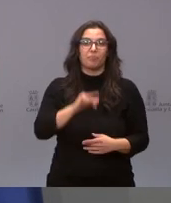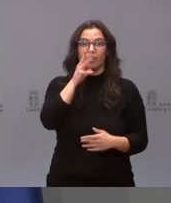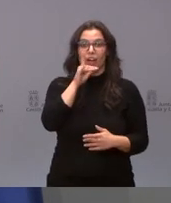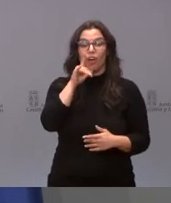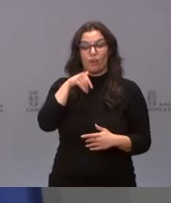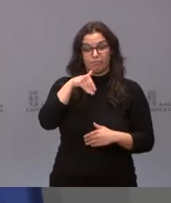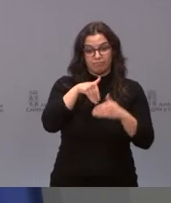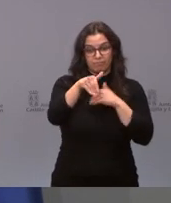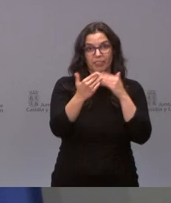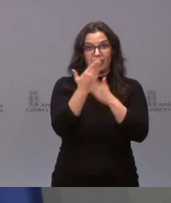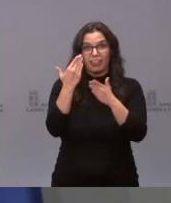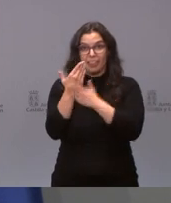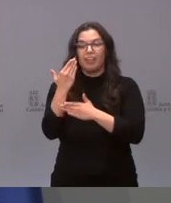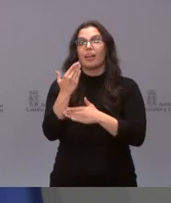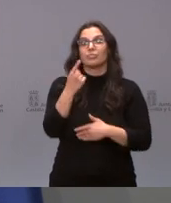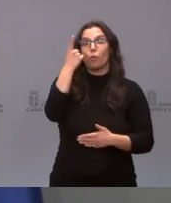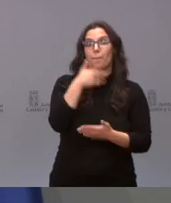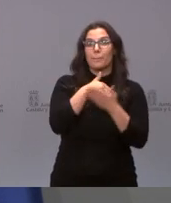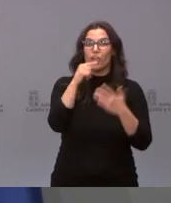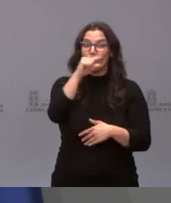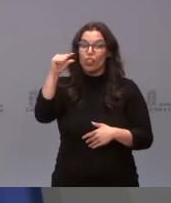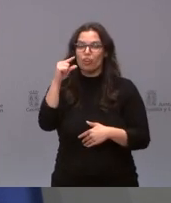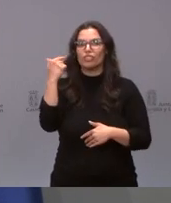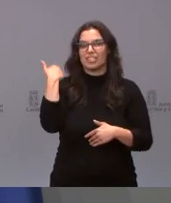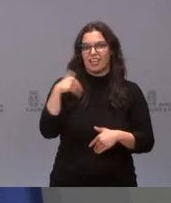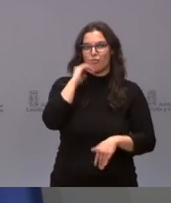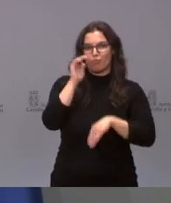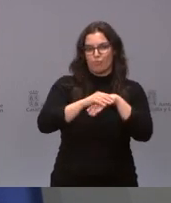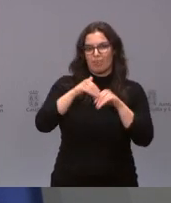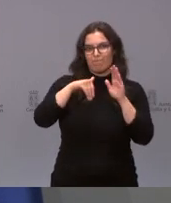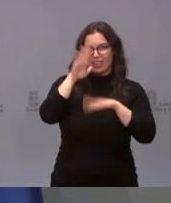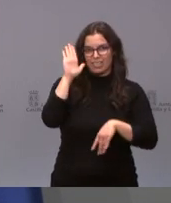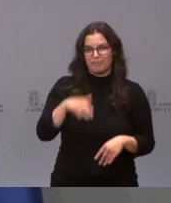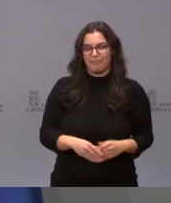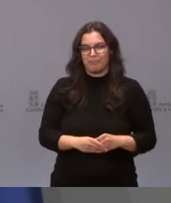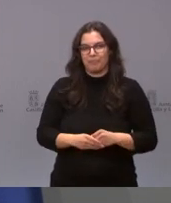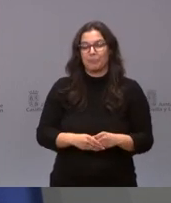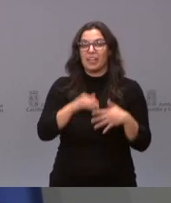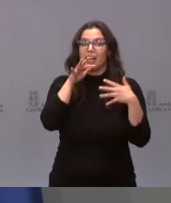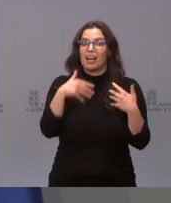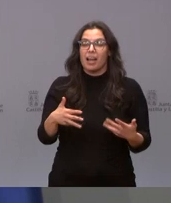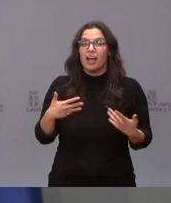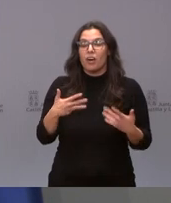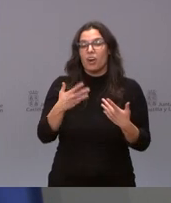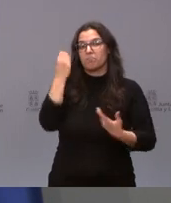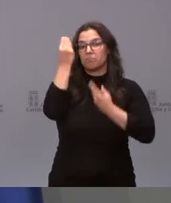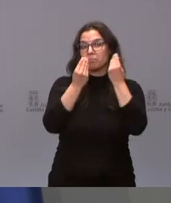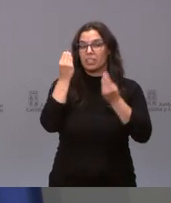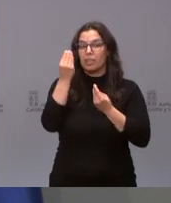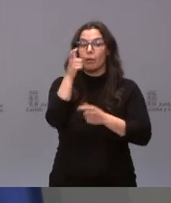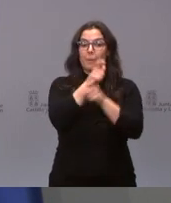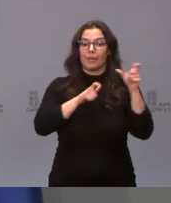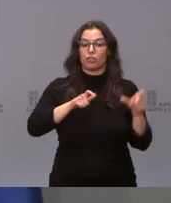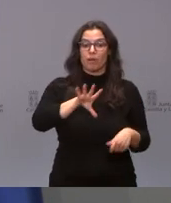superar el millón de dosis administradas en castilla y león' en estos momentos estimamos que es de las personas que han padecido la